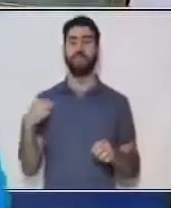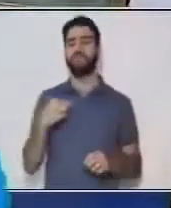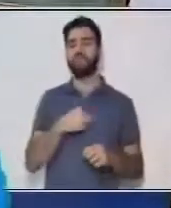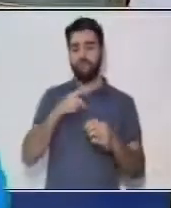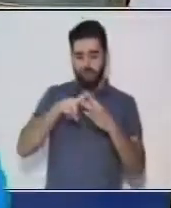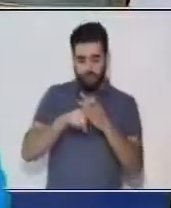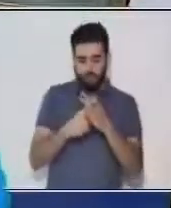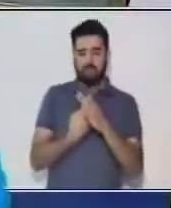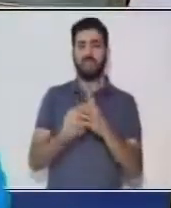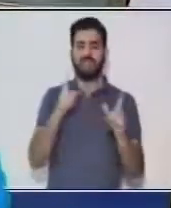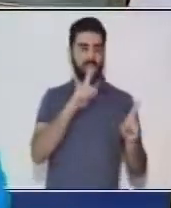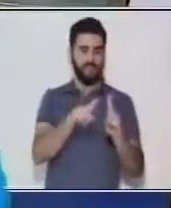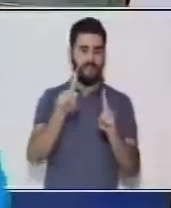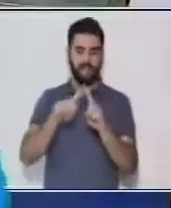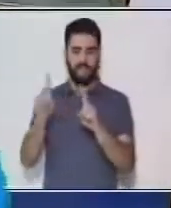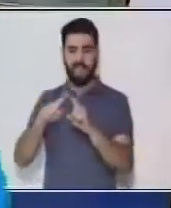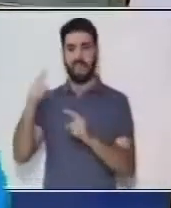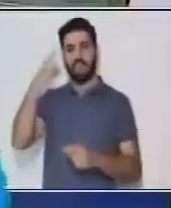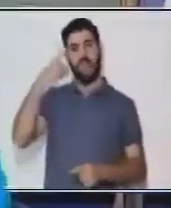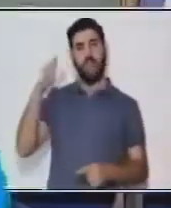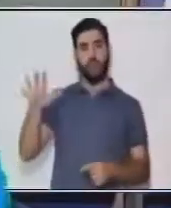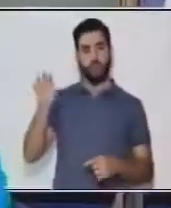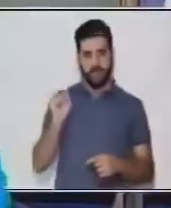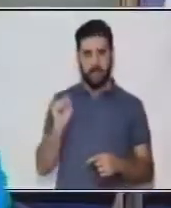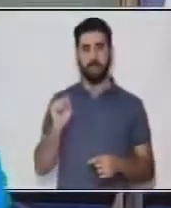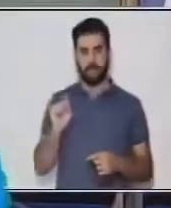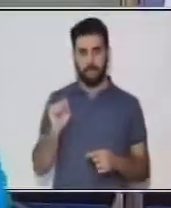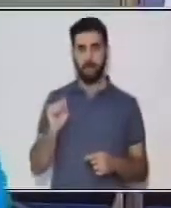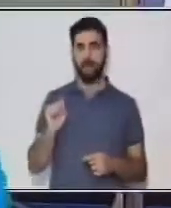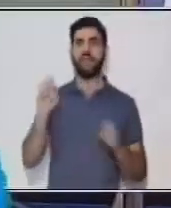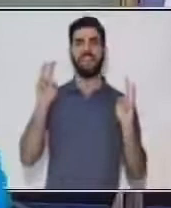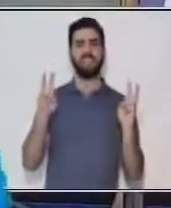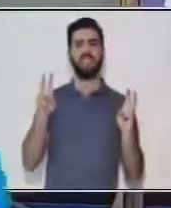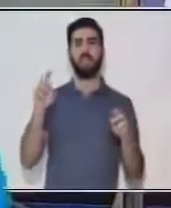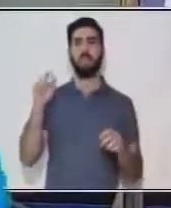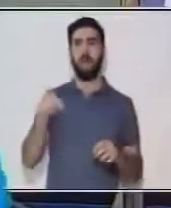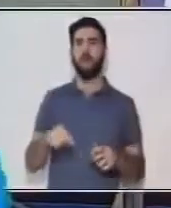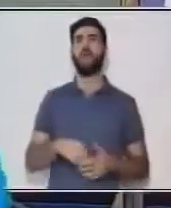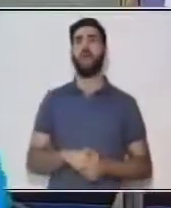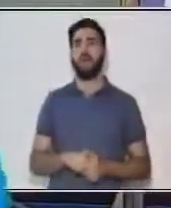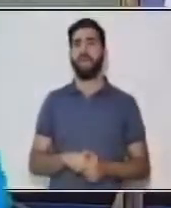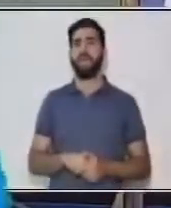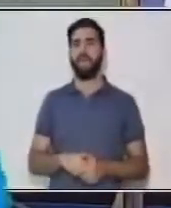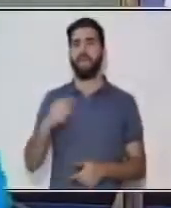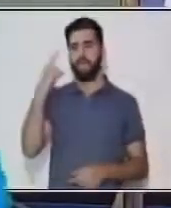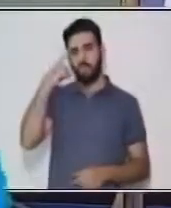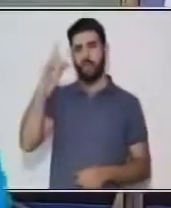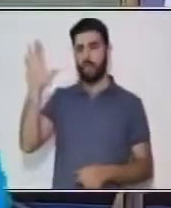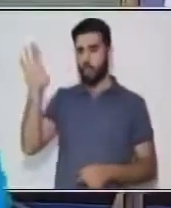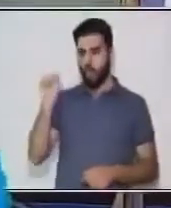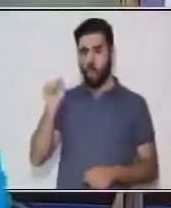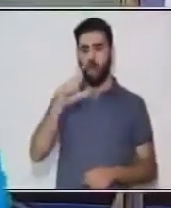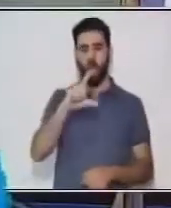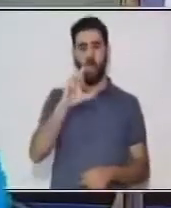con varios conceptos y vamos a iniciar con el concepto de lectura. ¿A qué nos referimos cuando